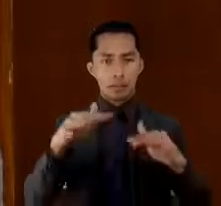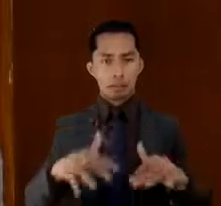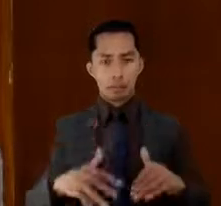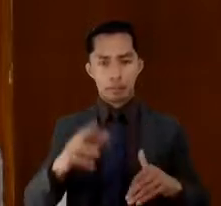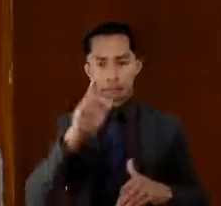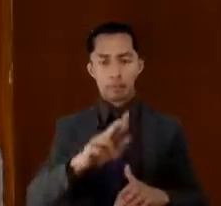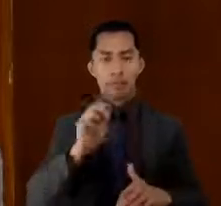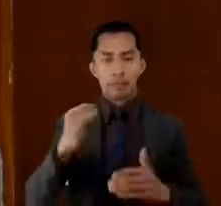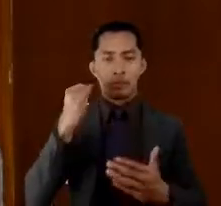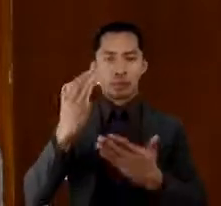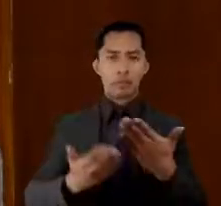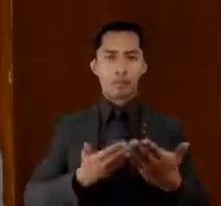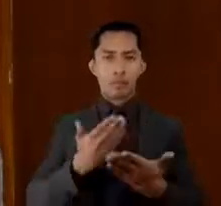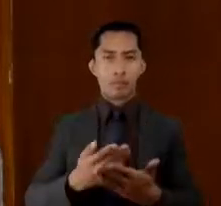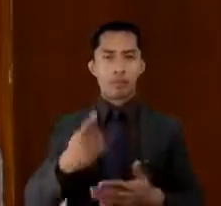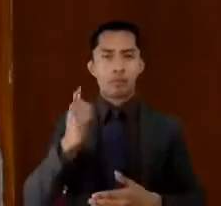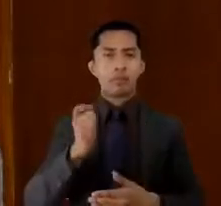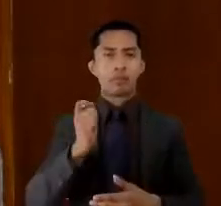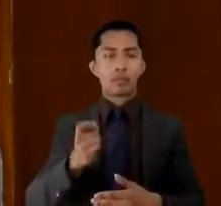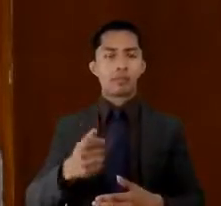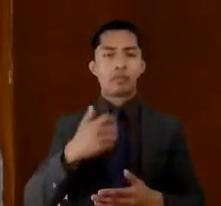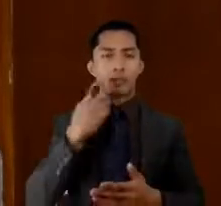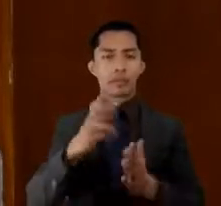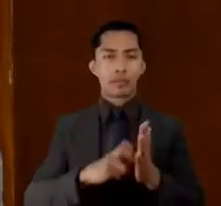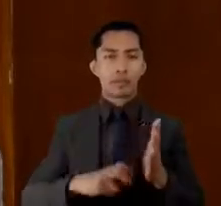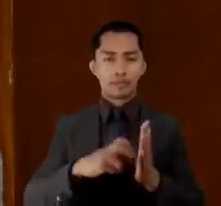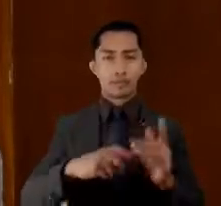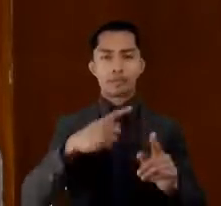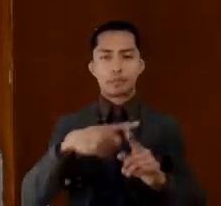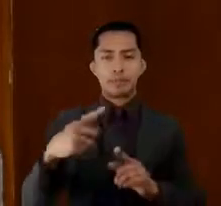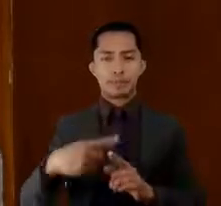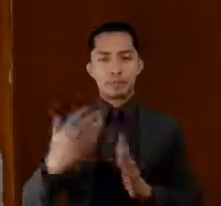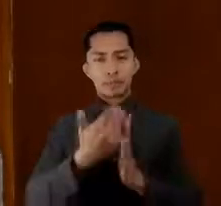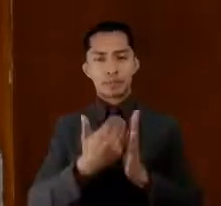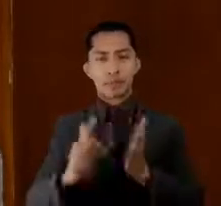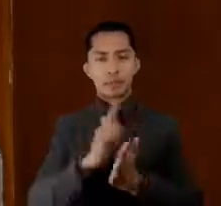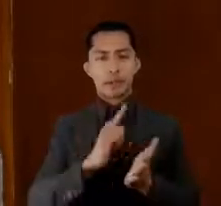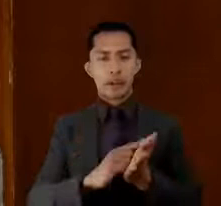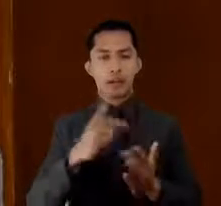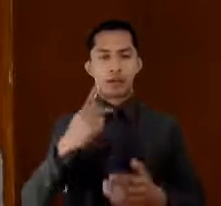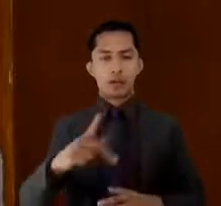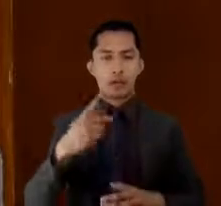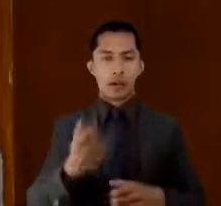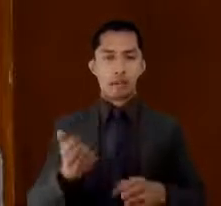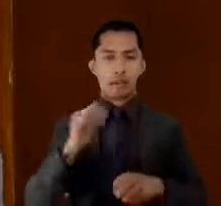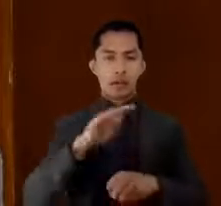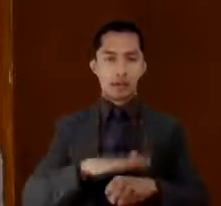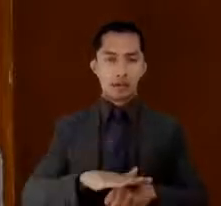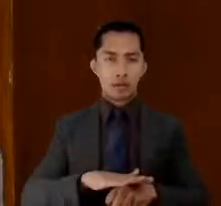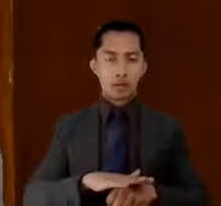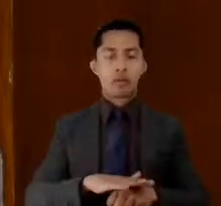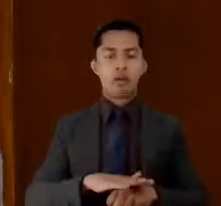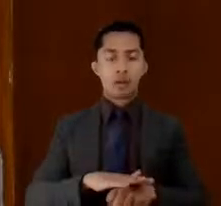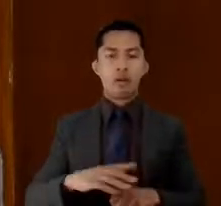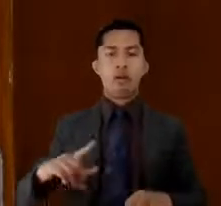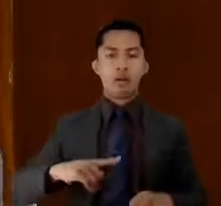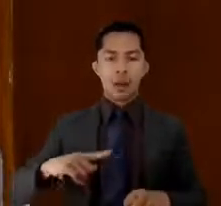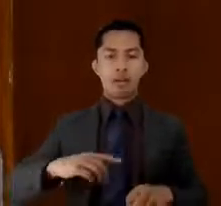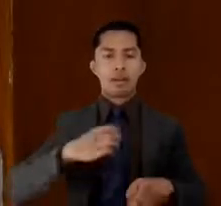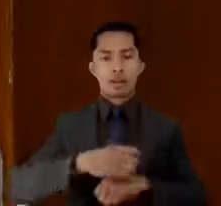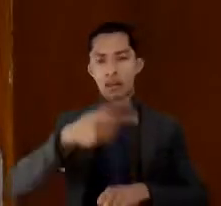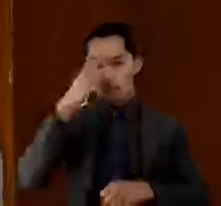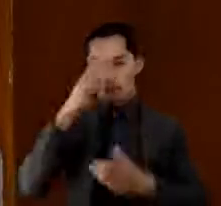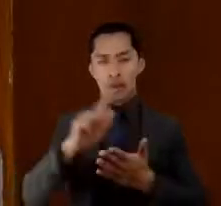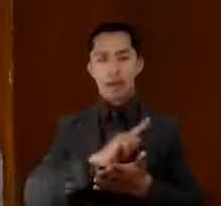la iniciativa con proyecto de decreto por el que se reforman diversas disposiciones de la Ley Orgánica de la Administración Pública del Estado de México, la Ley